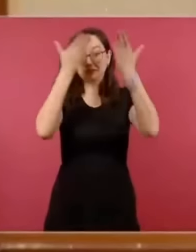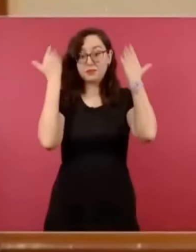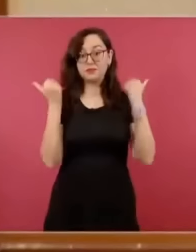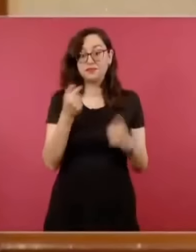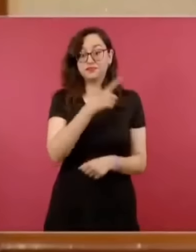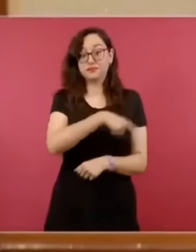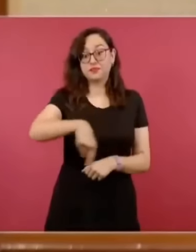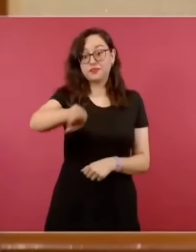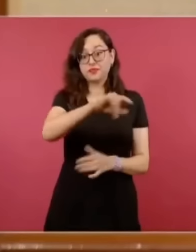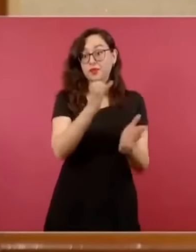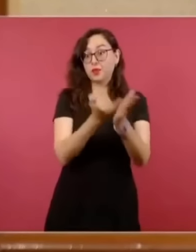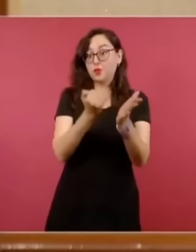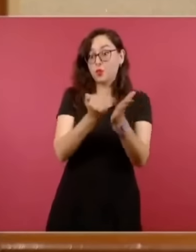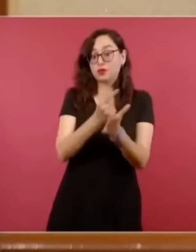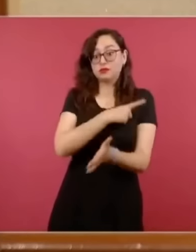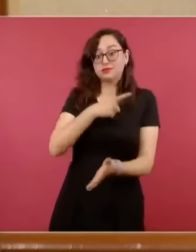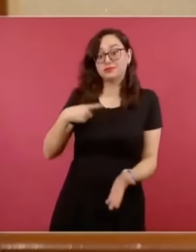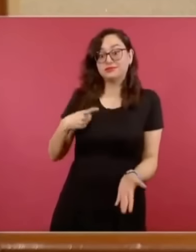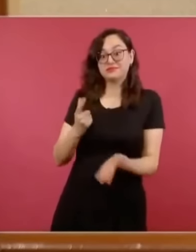Entonces,